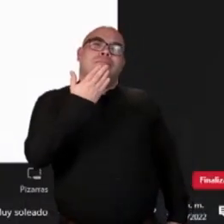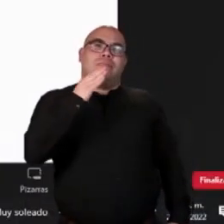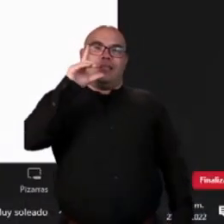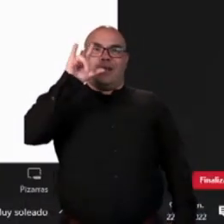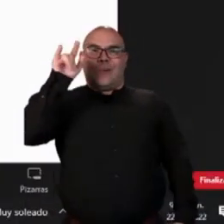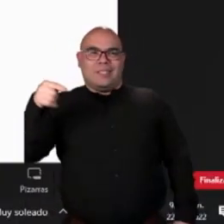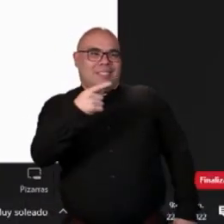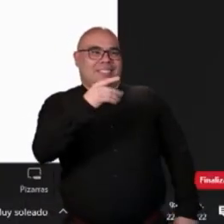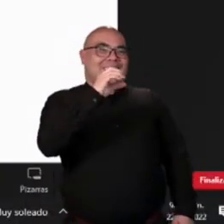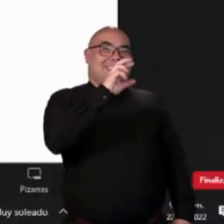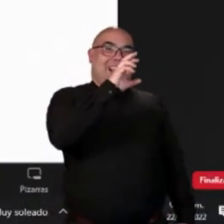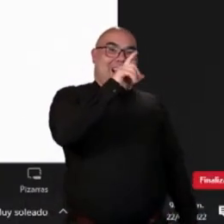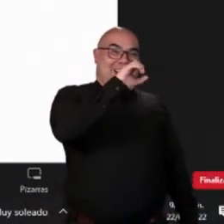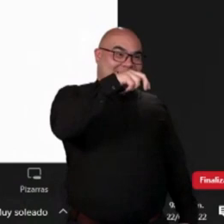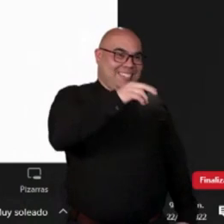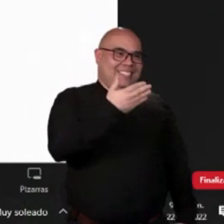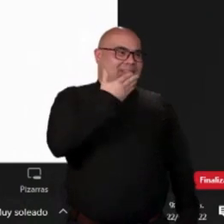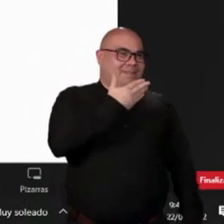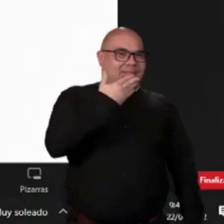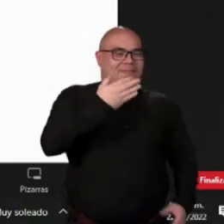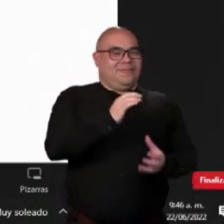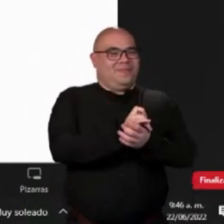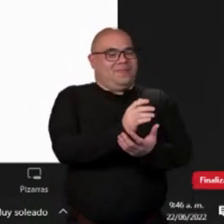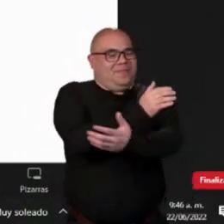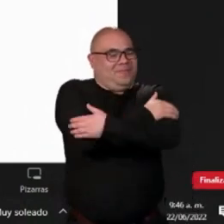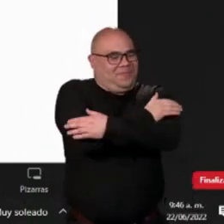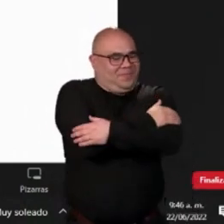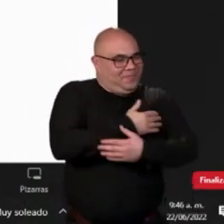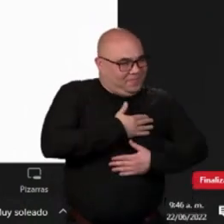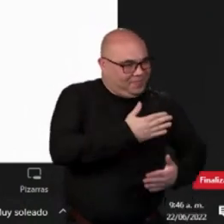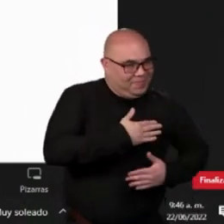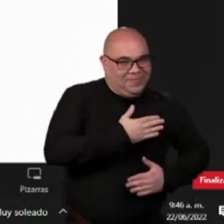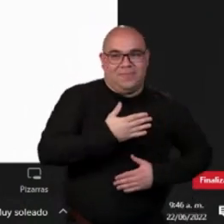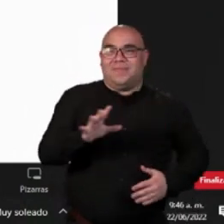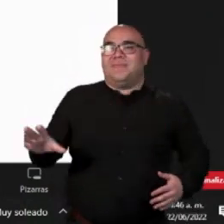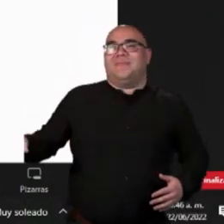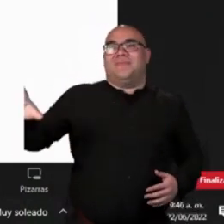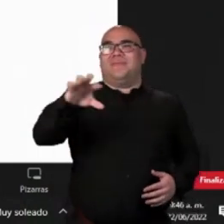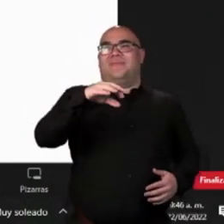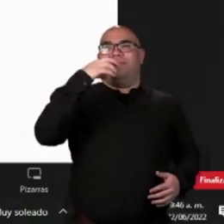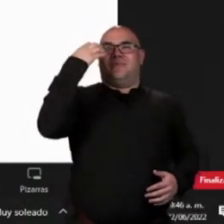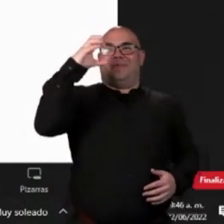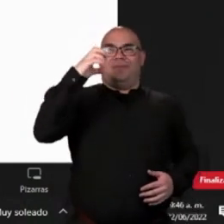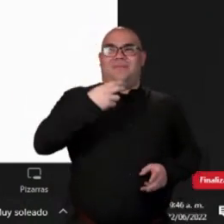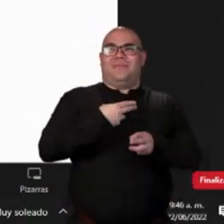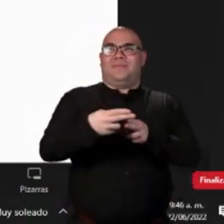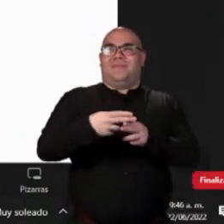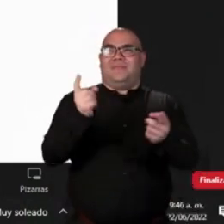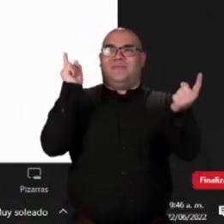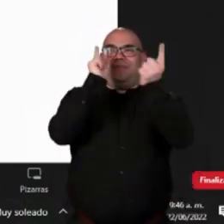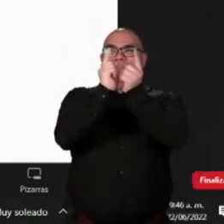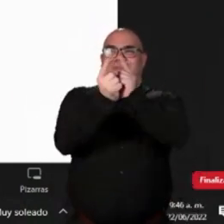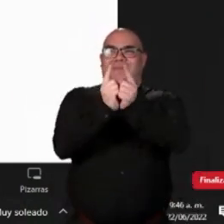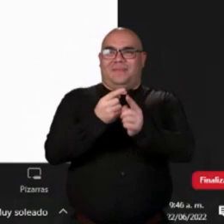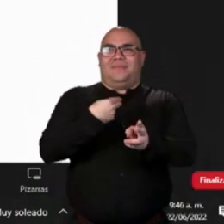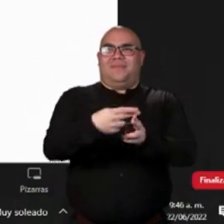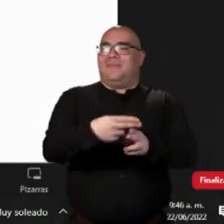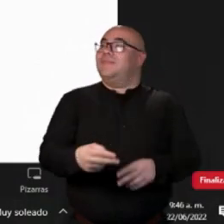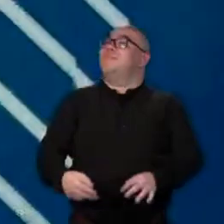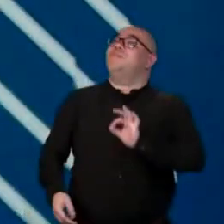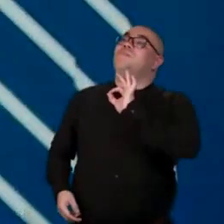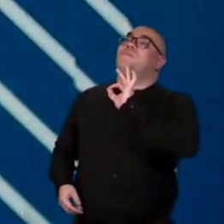abrazo fuerte ya para ustedes y a todos en Colombia. Espero poder verlos pronto presencialmente. Que así